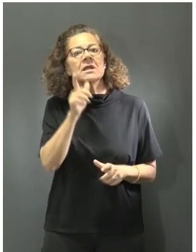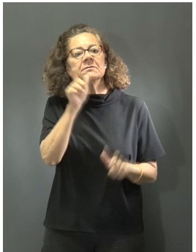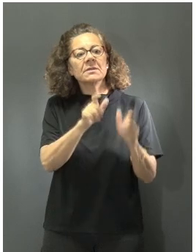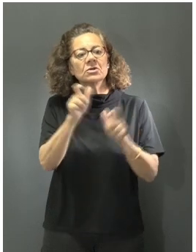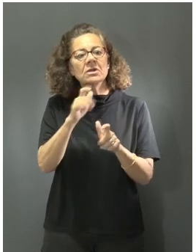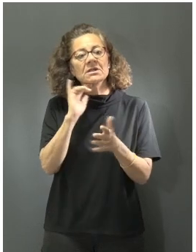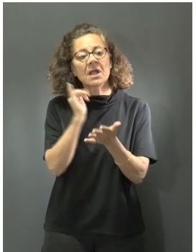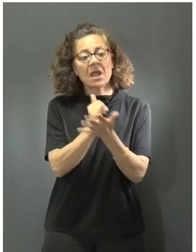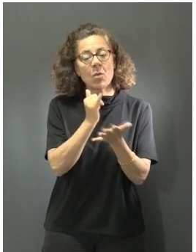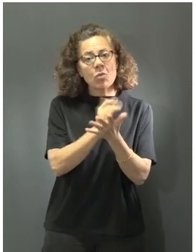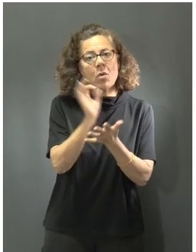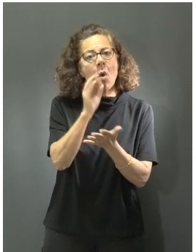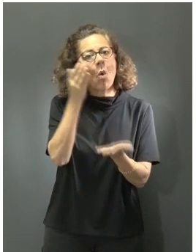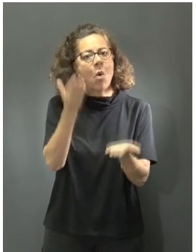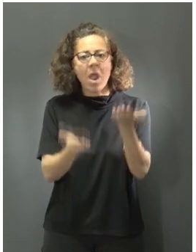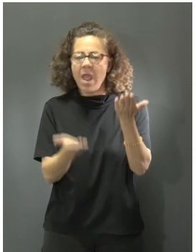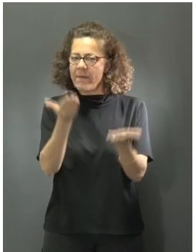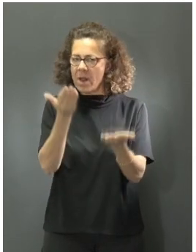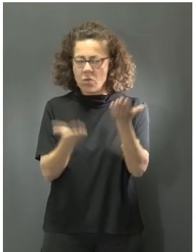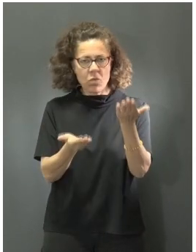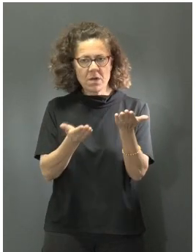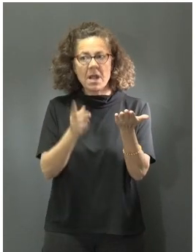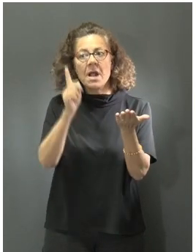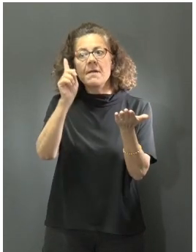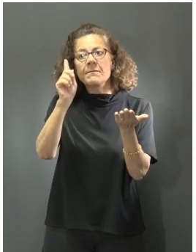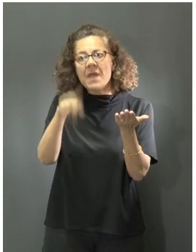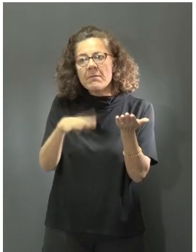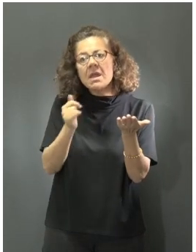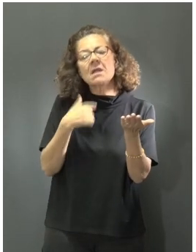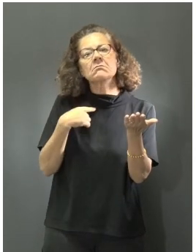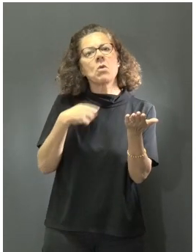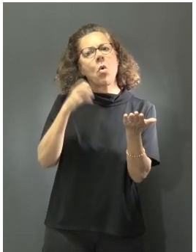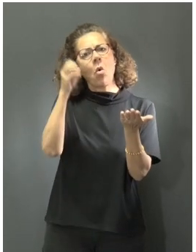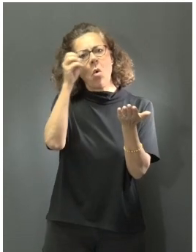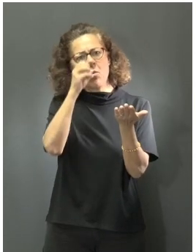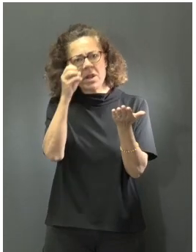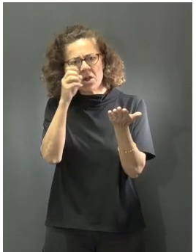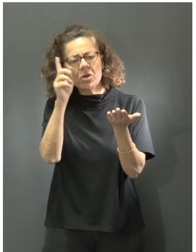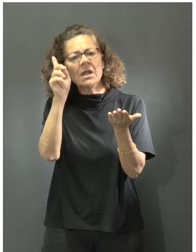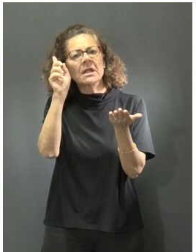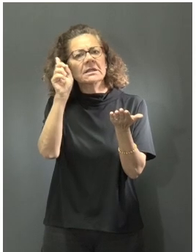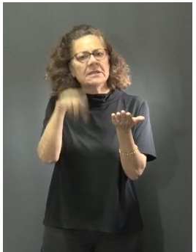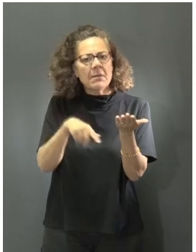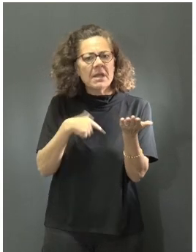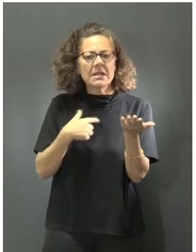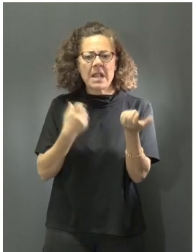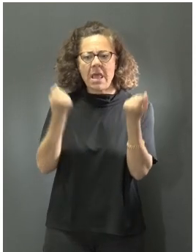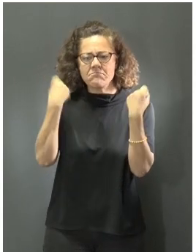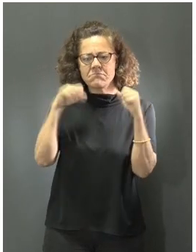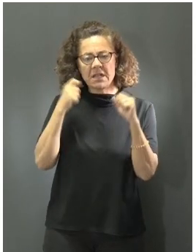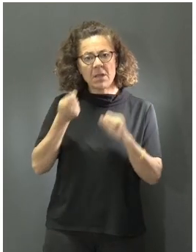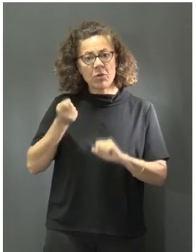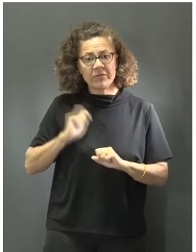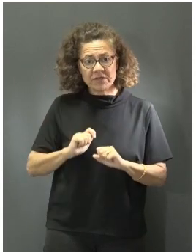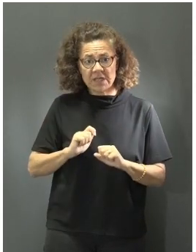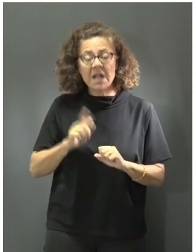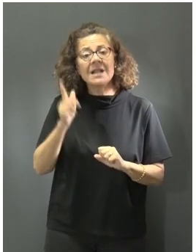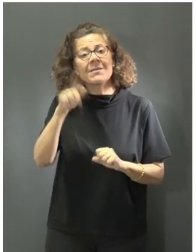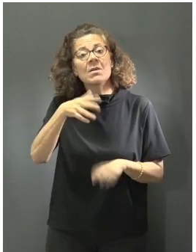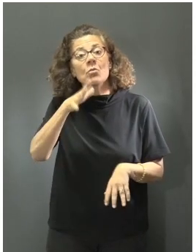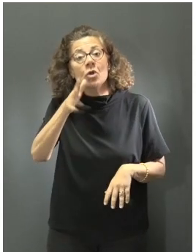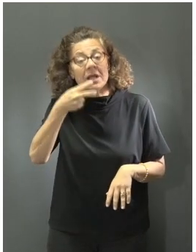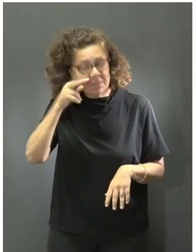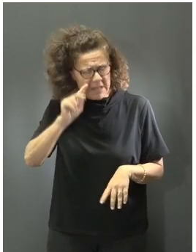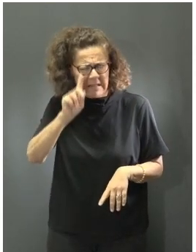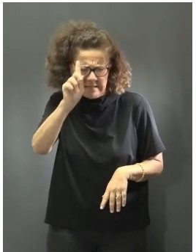que prueban o que evalúan, sino que, oye, que tienen un criterio también desde la práctica profesional, no solo desde la experiencia, que